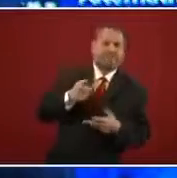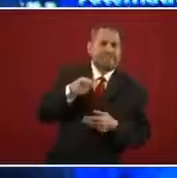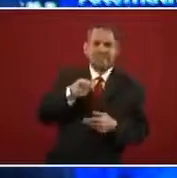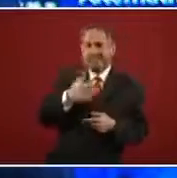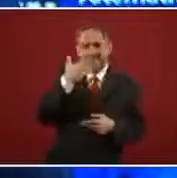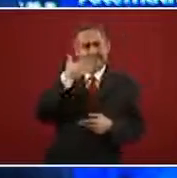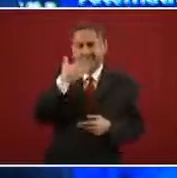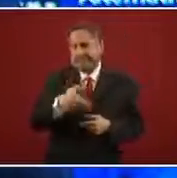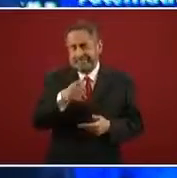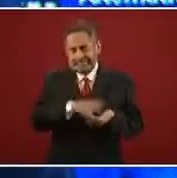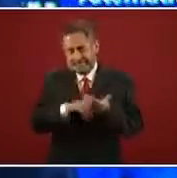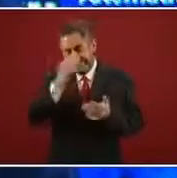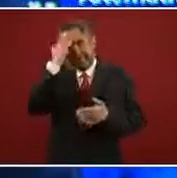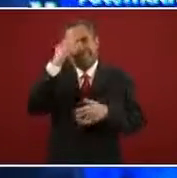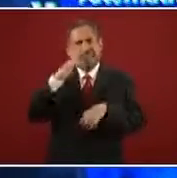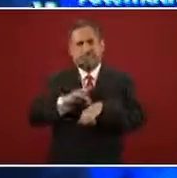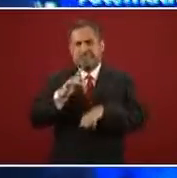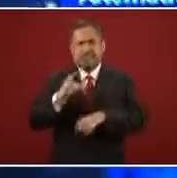Sí.